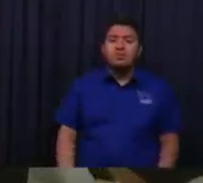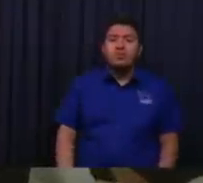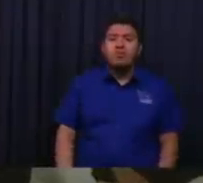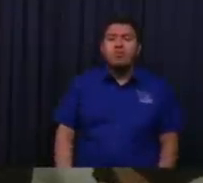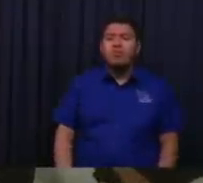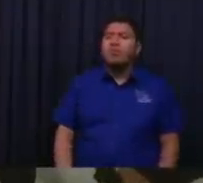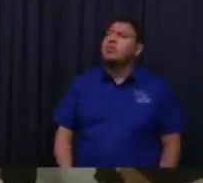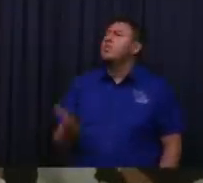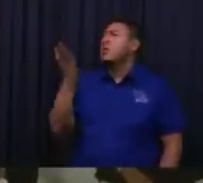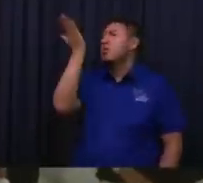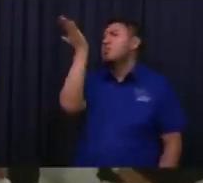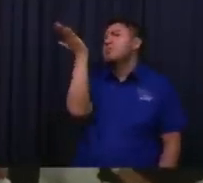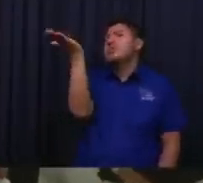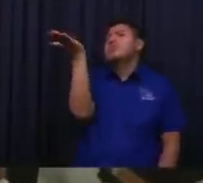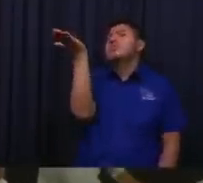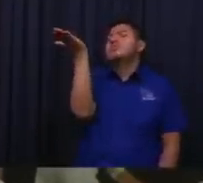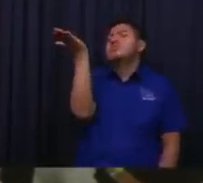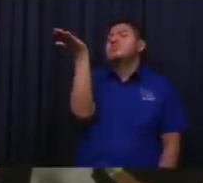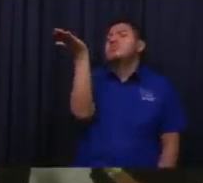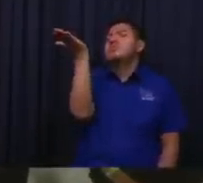Te lo rogamos.